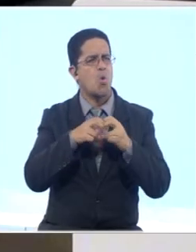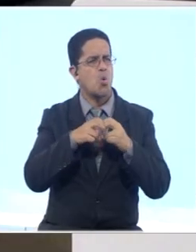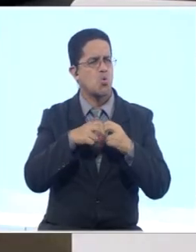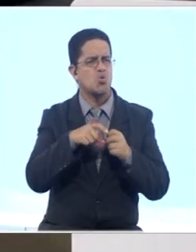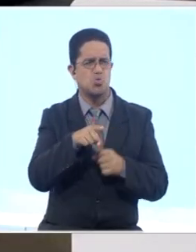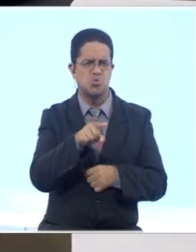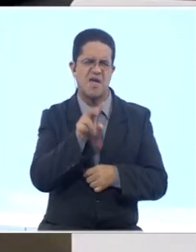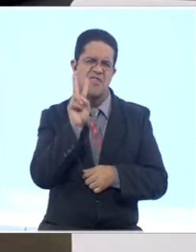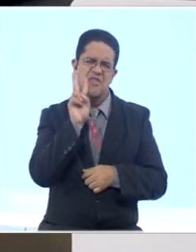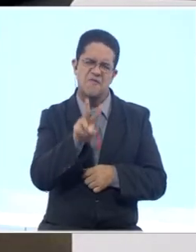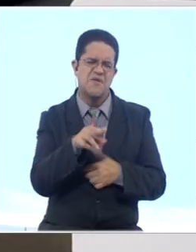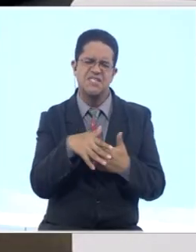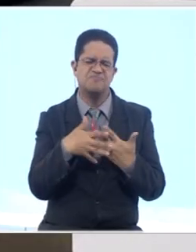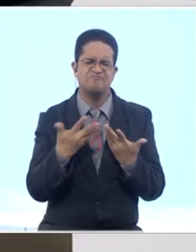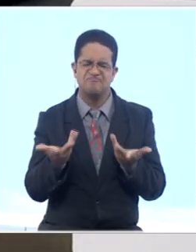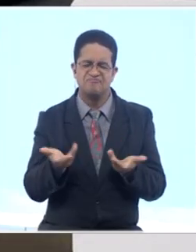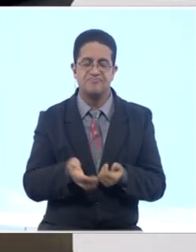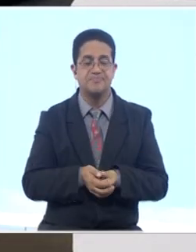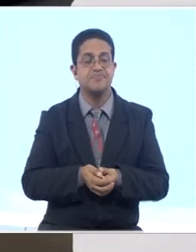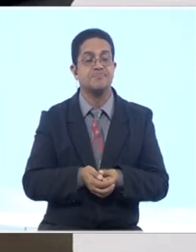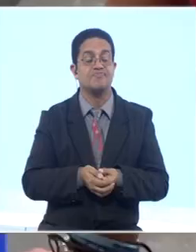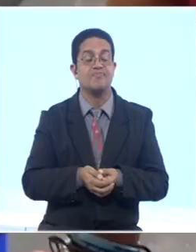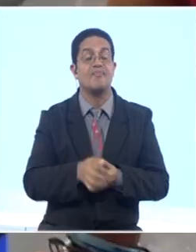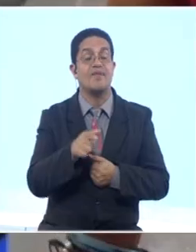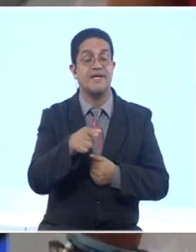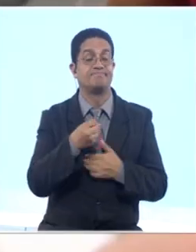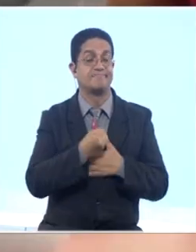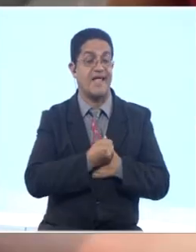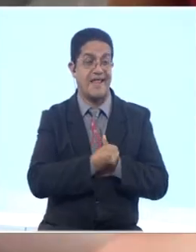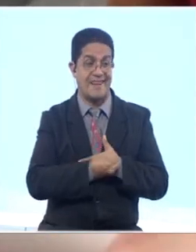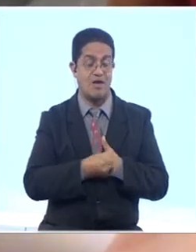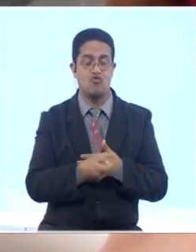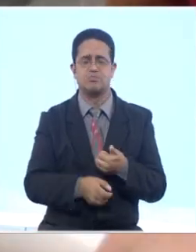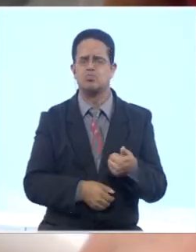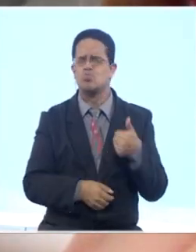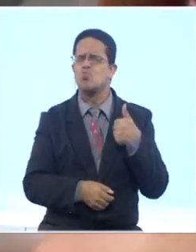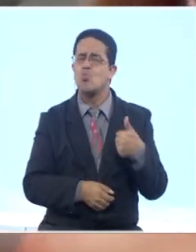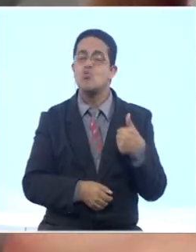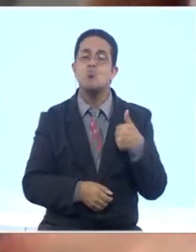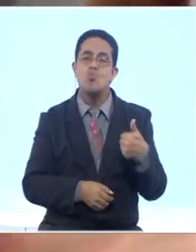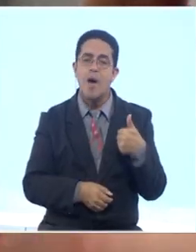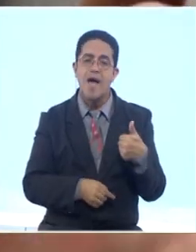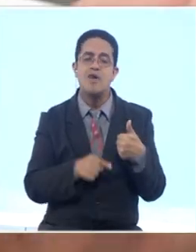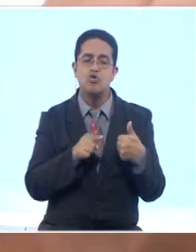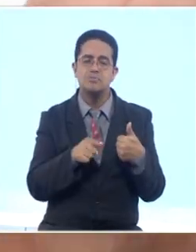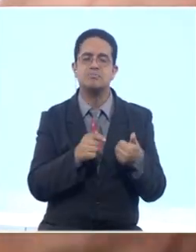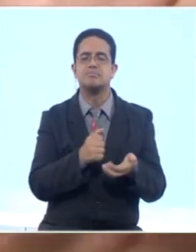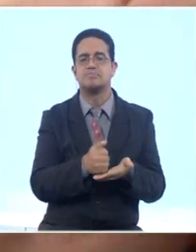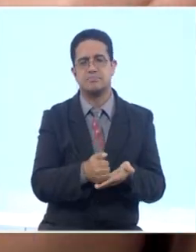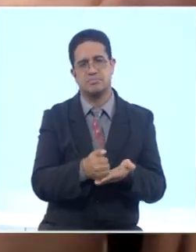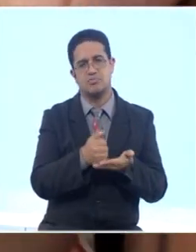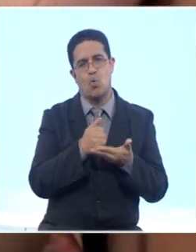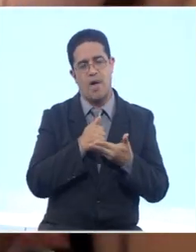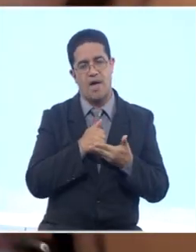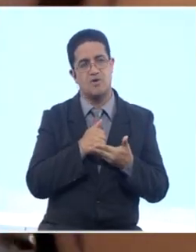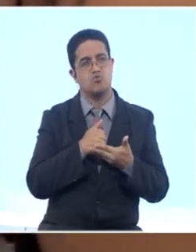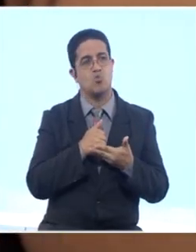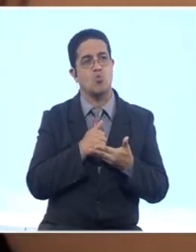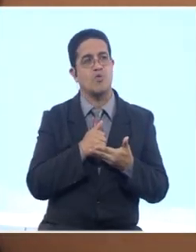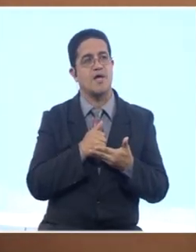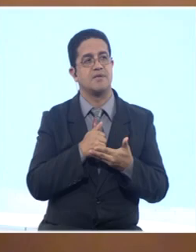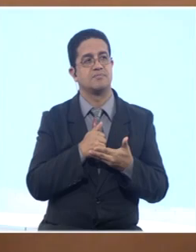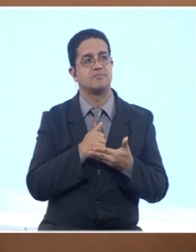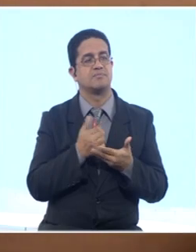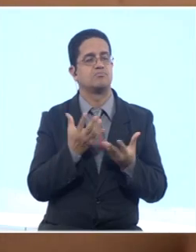logran observar y ver a través de este estudio? El eco es muy bueno y es una herramienta que se dispone